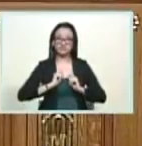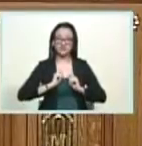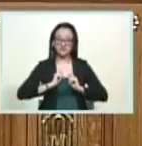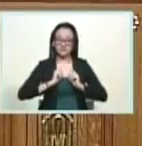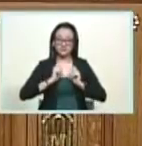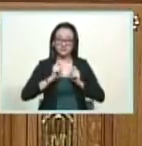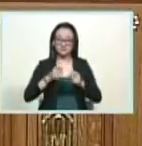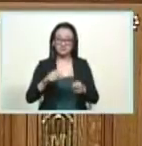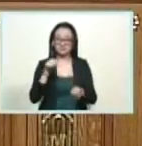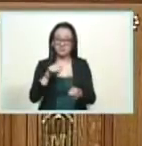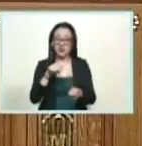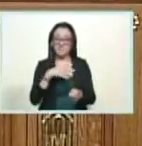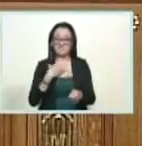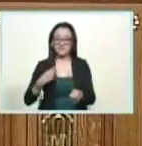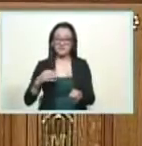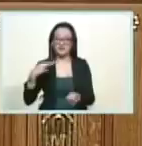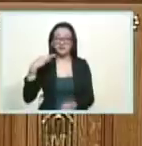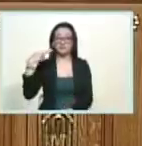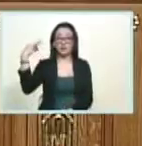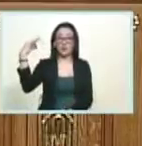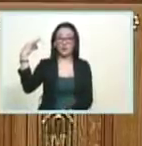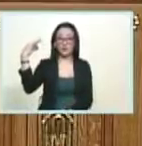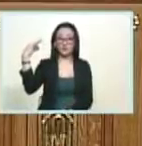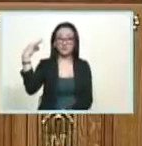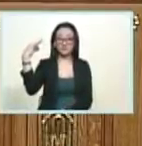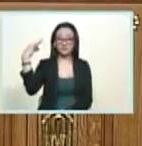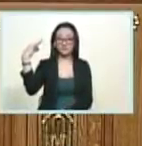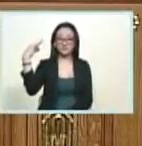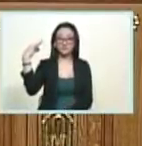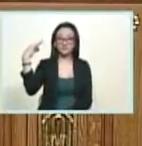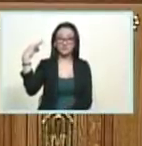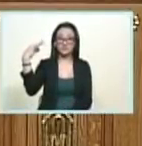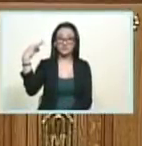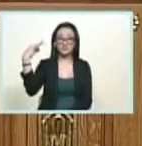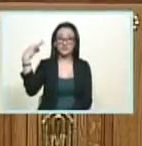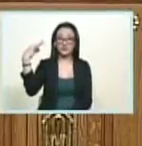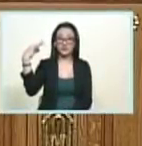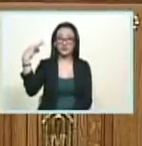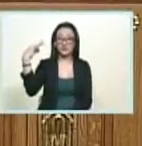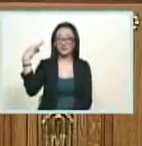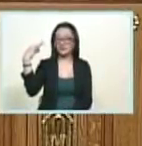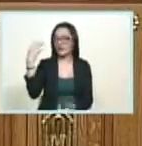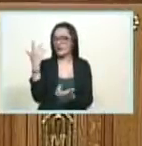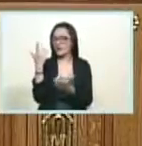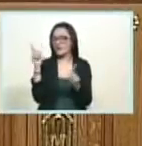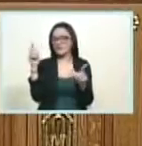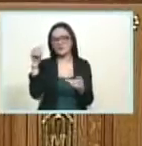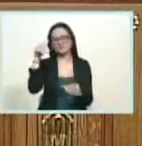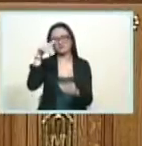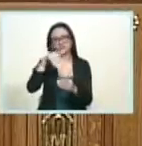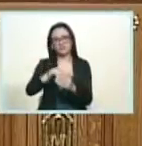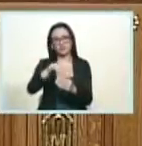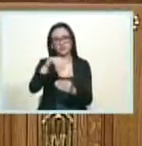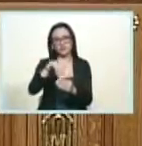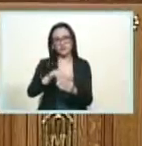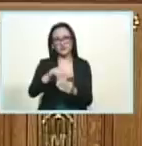como presidente electo en libres comicios